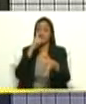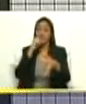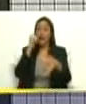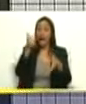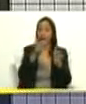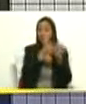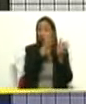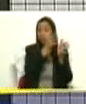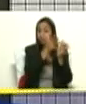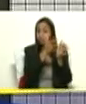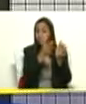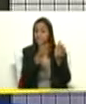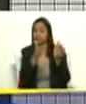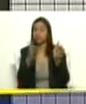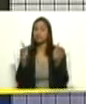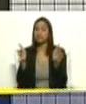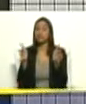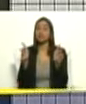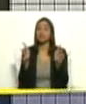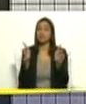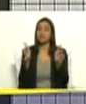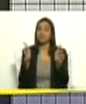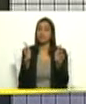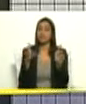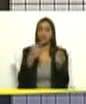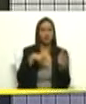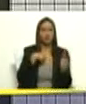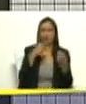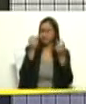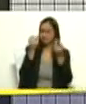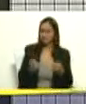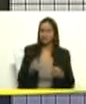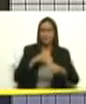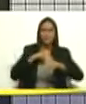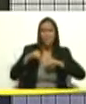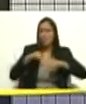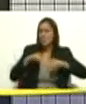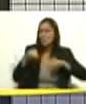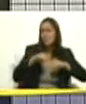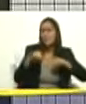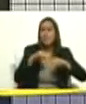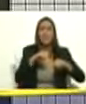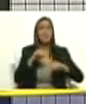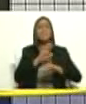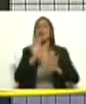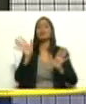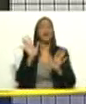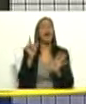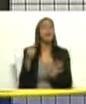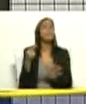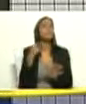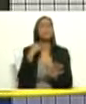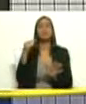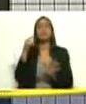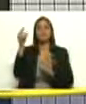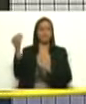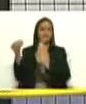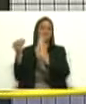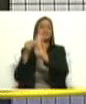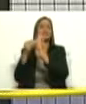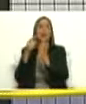años y se empezó a actuar tratar de actuar Pero el mal estaba hecho Freddy Bernal